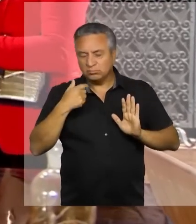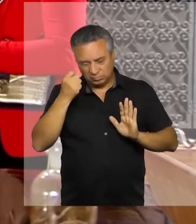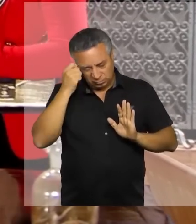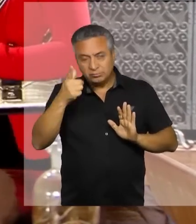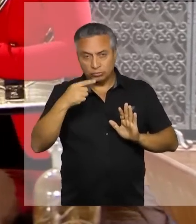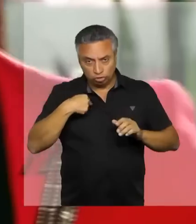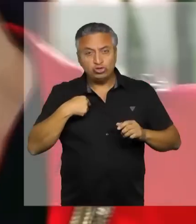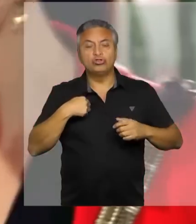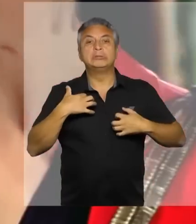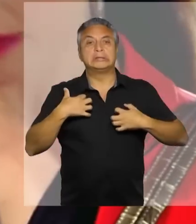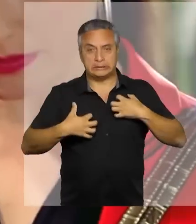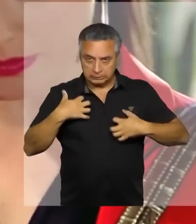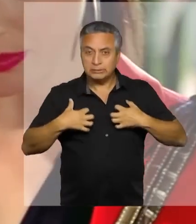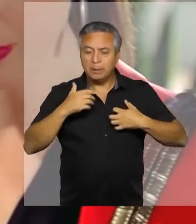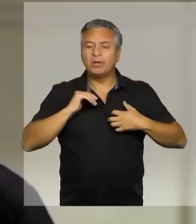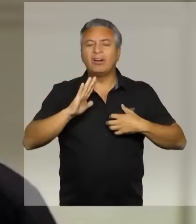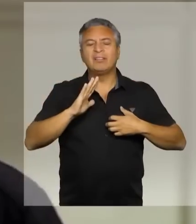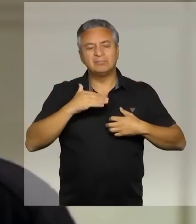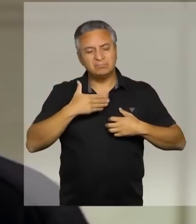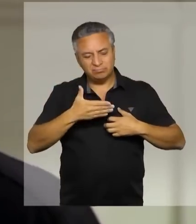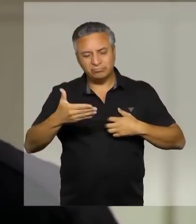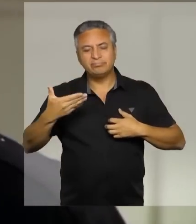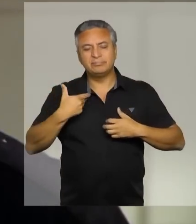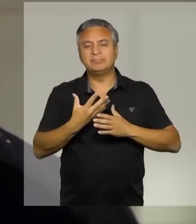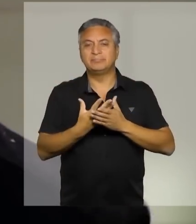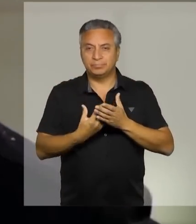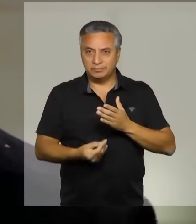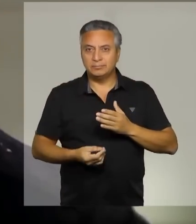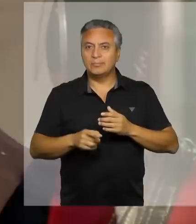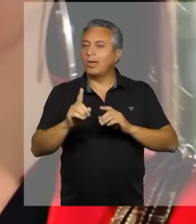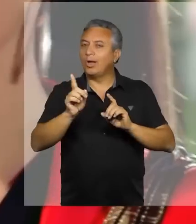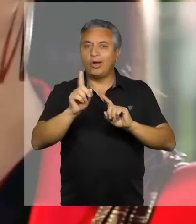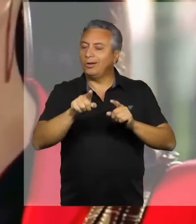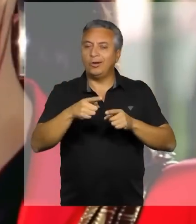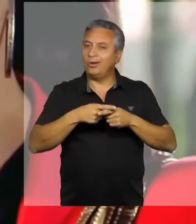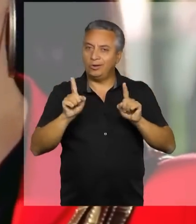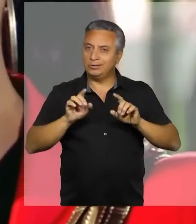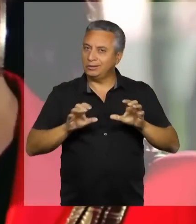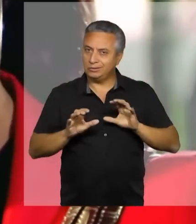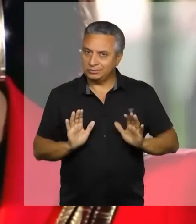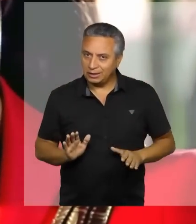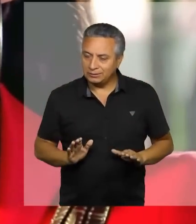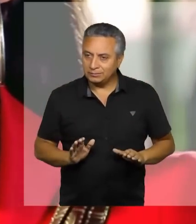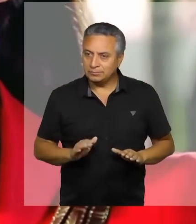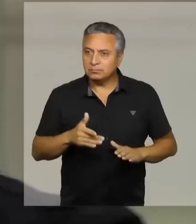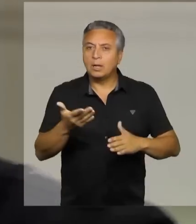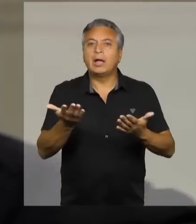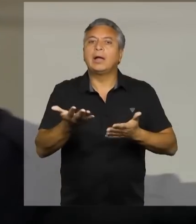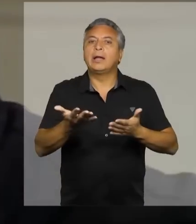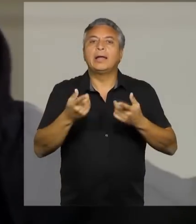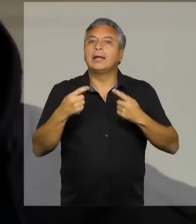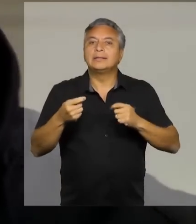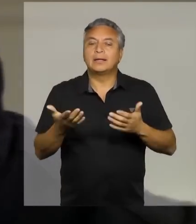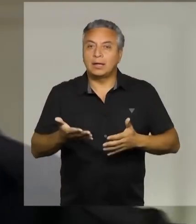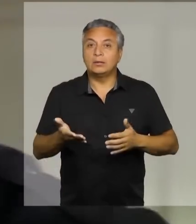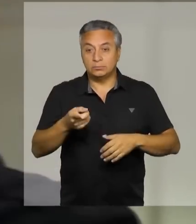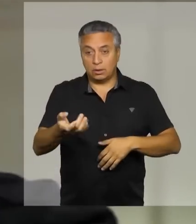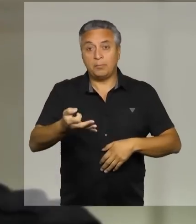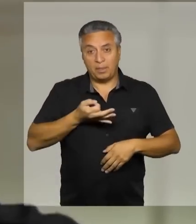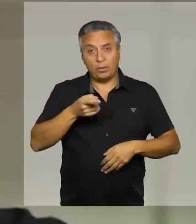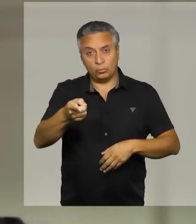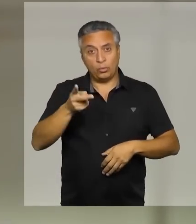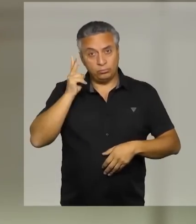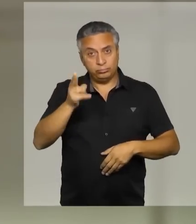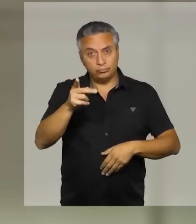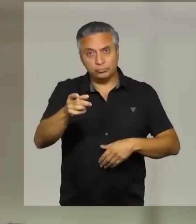molesta, pero se me va a pasar. No, no se trata de eso. Entonces, ¿de qué se trata? Billy me dijo que tú le habías prohibido